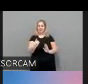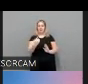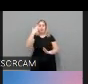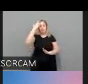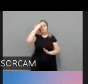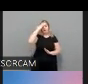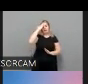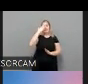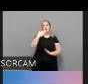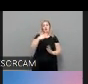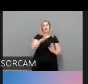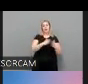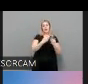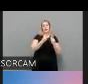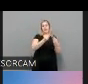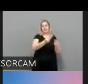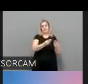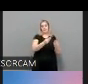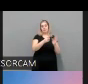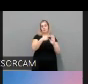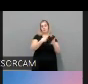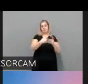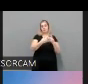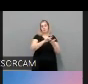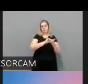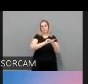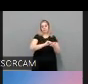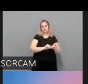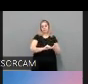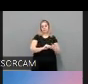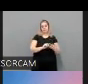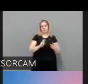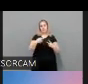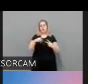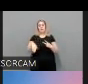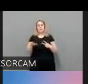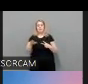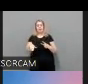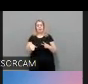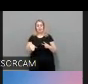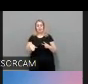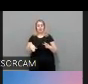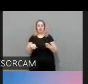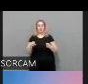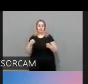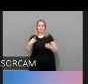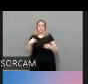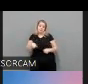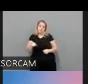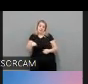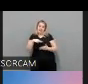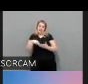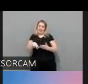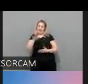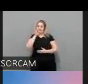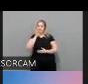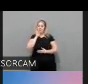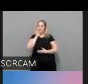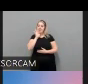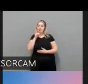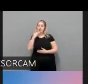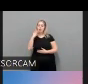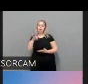le da un libro de recetas escrito por ella, con su puño y letra. Y a la pequeña, pues como todavía es muy pequeña y no sabe leer, le